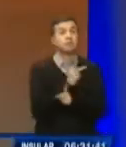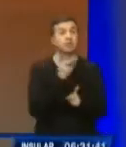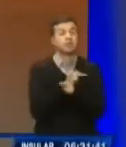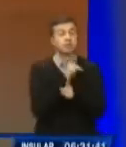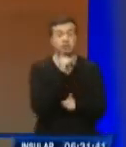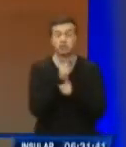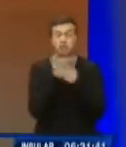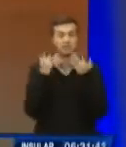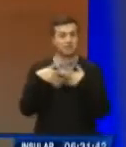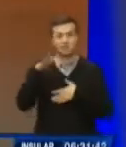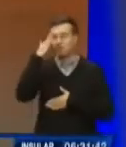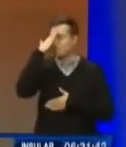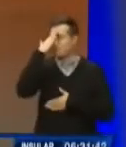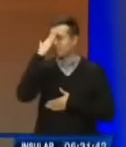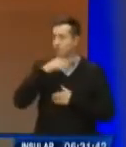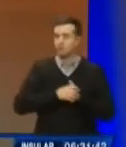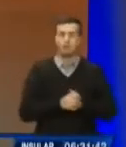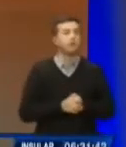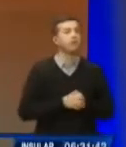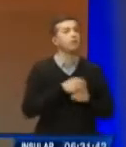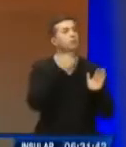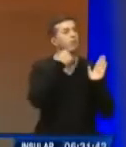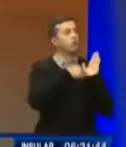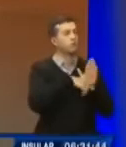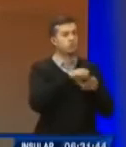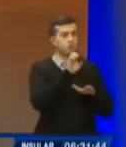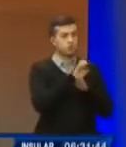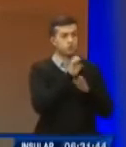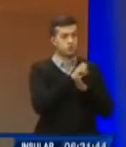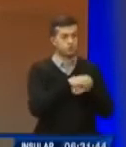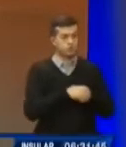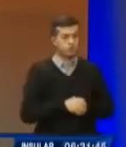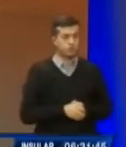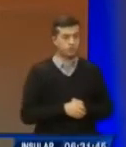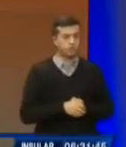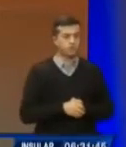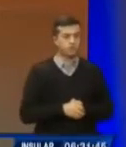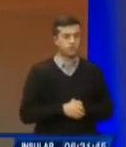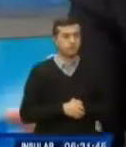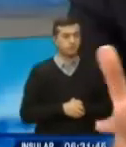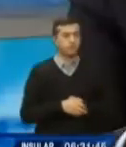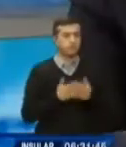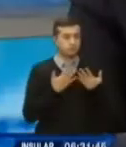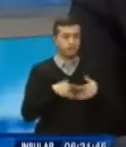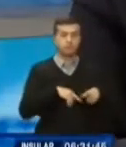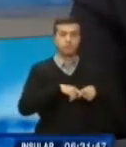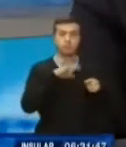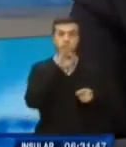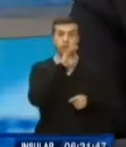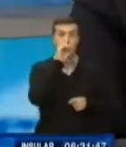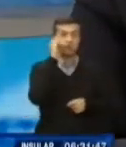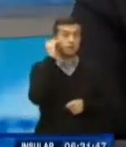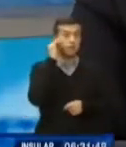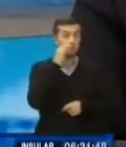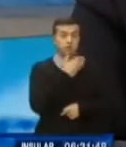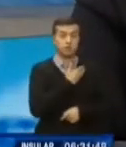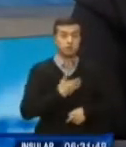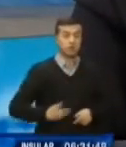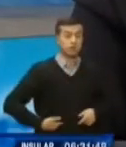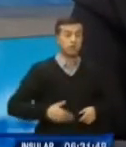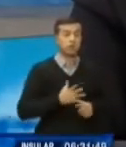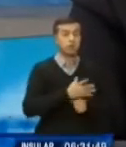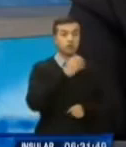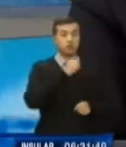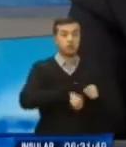que está pasando ahora en mi caso ecuatoriano que se ha suspendido por 90 días al presidente de la federación